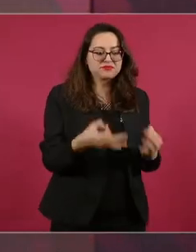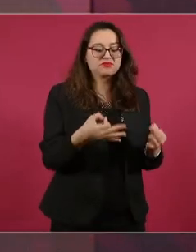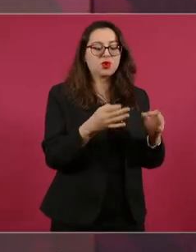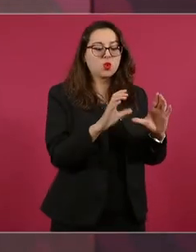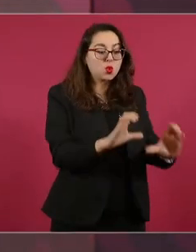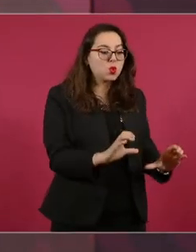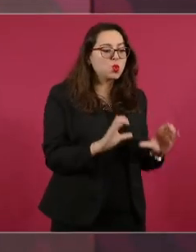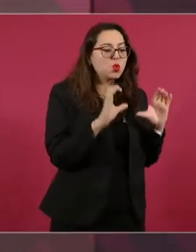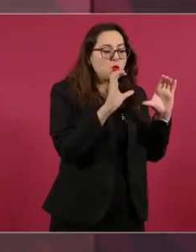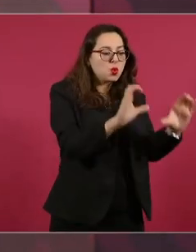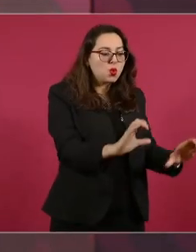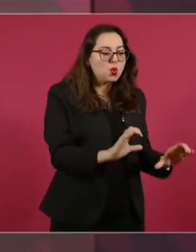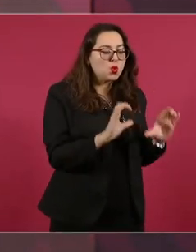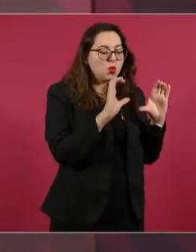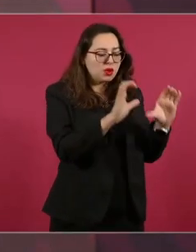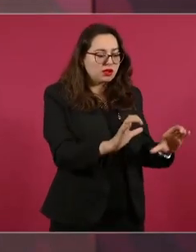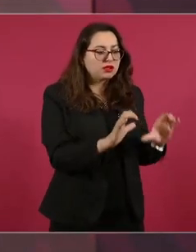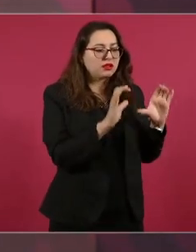transgénico